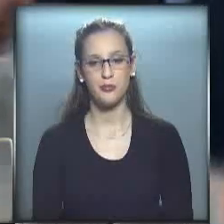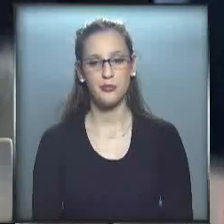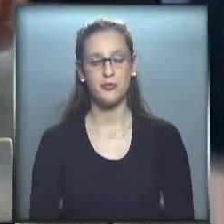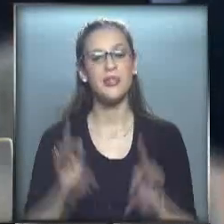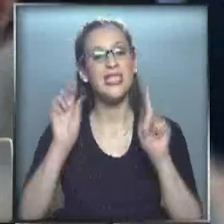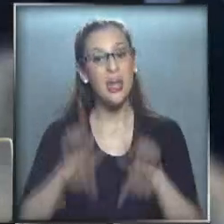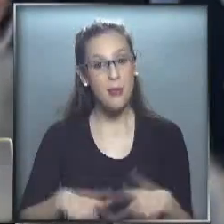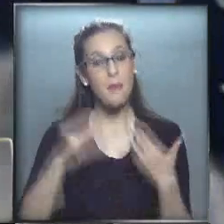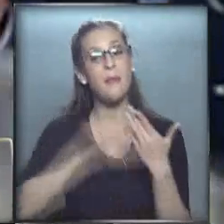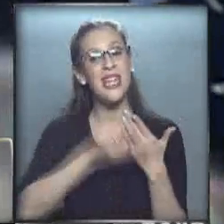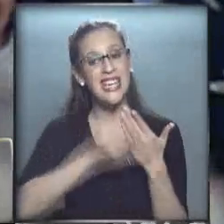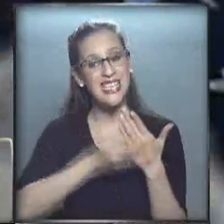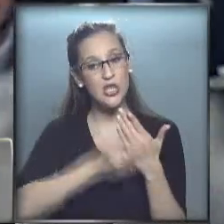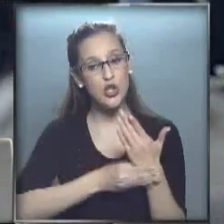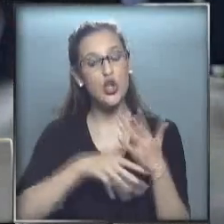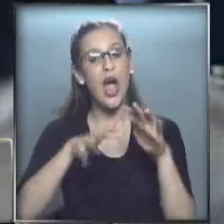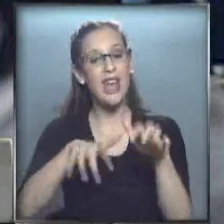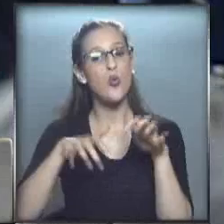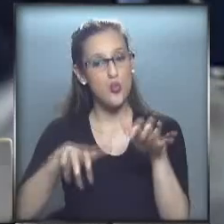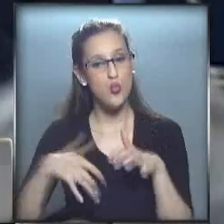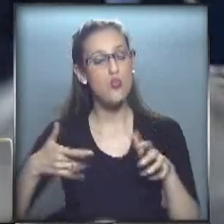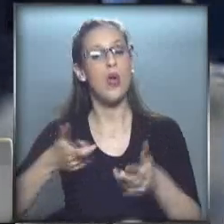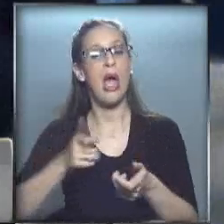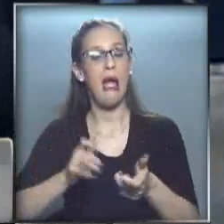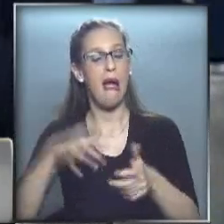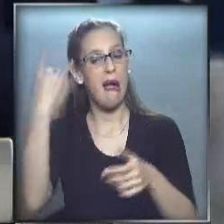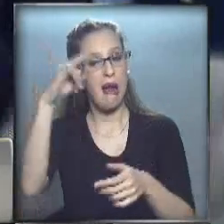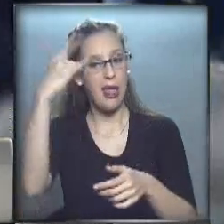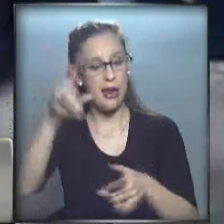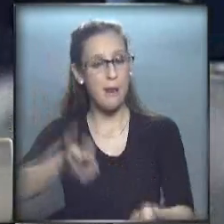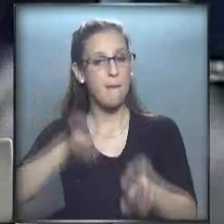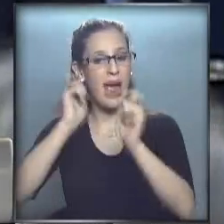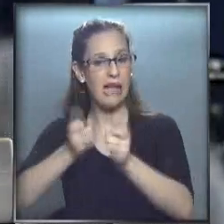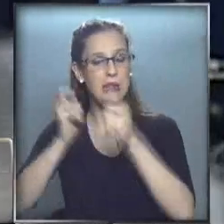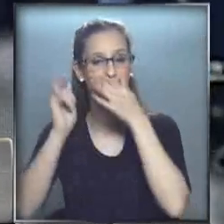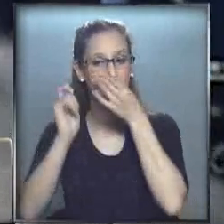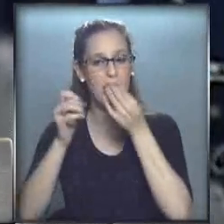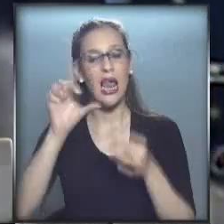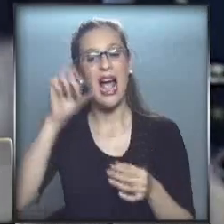Y Ministro de Agricultura, Ganadería y Pesca, Ingeniero Carlos Horacio Casamiquela.